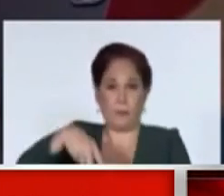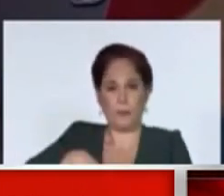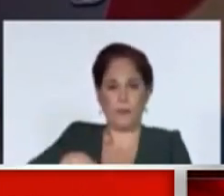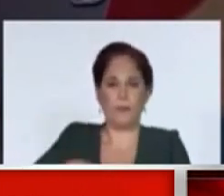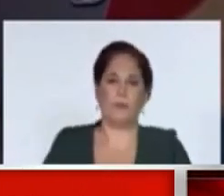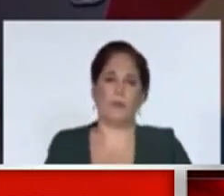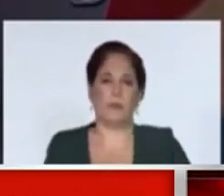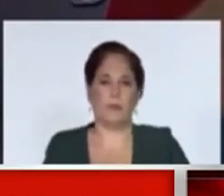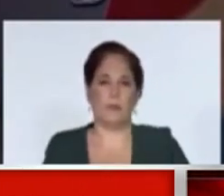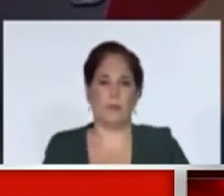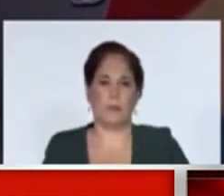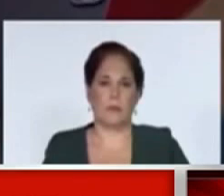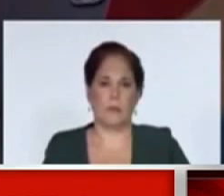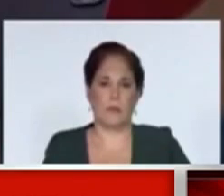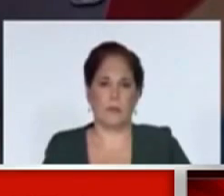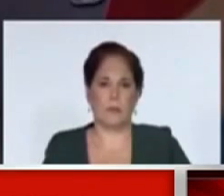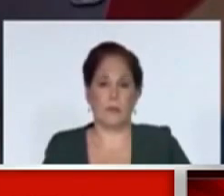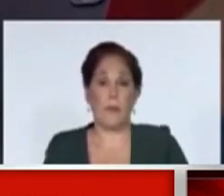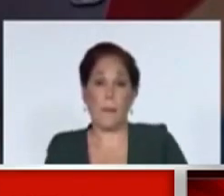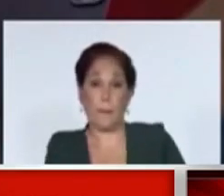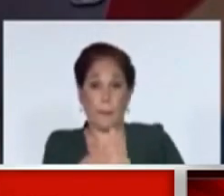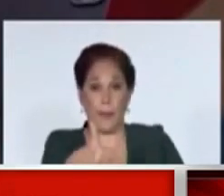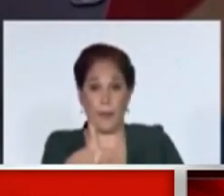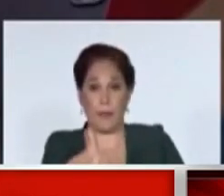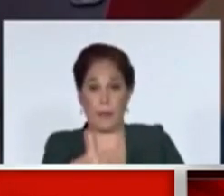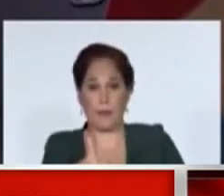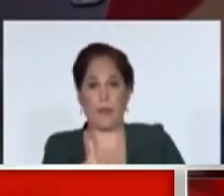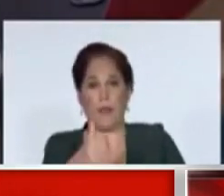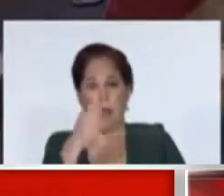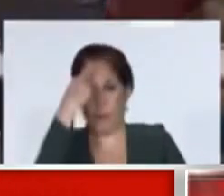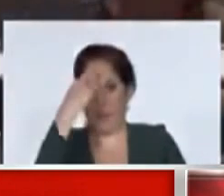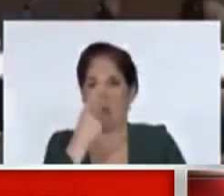Paliza y el de Educación Superior, Ciencia y Tecnología Franklin García Fermín.